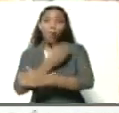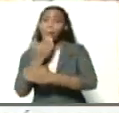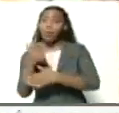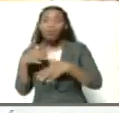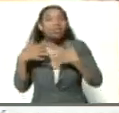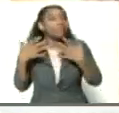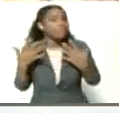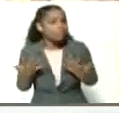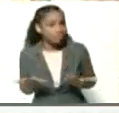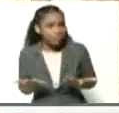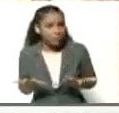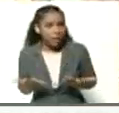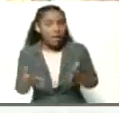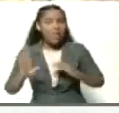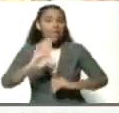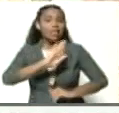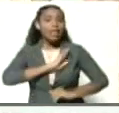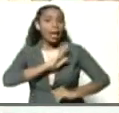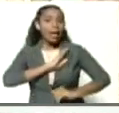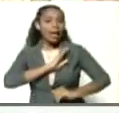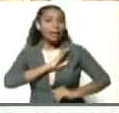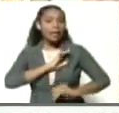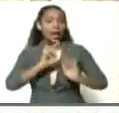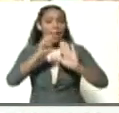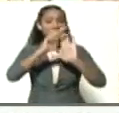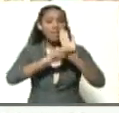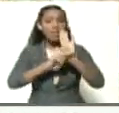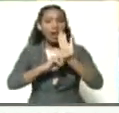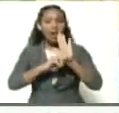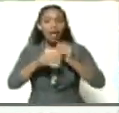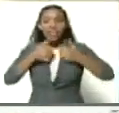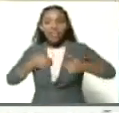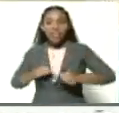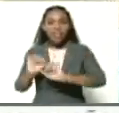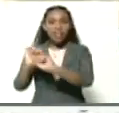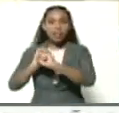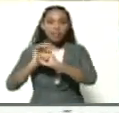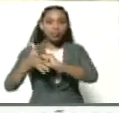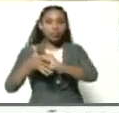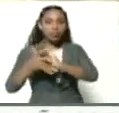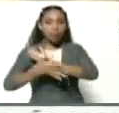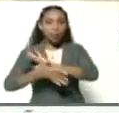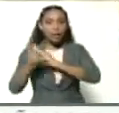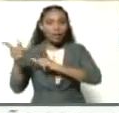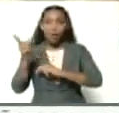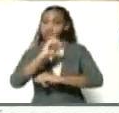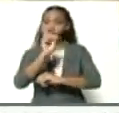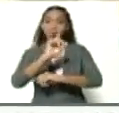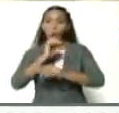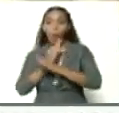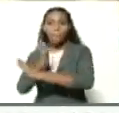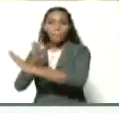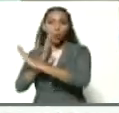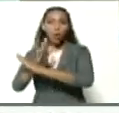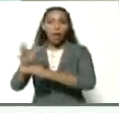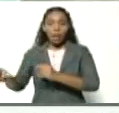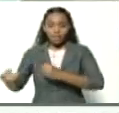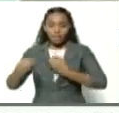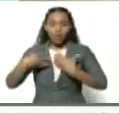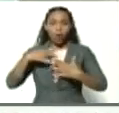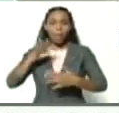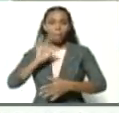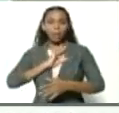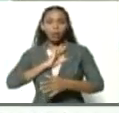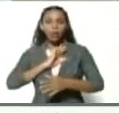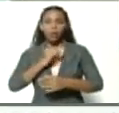es que tengas un nivel de defensa ante el coronavirus, pero no bloquea el ingreso del coronavirus por nuestra